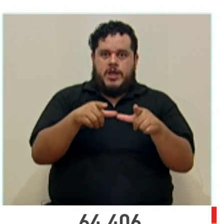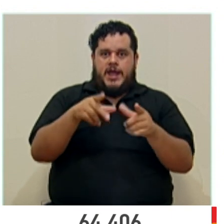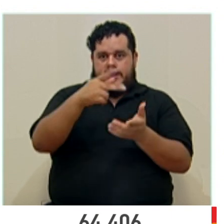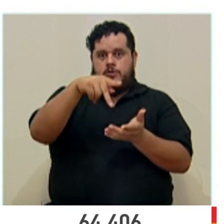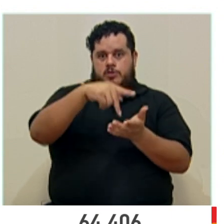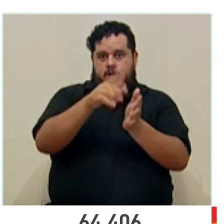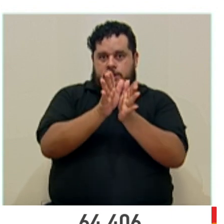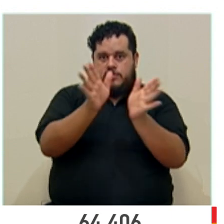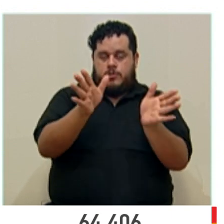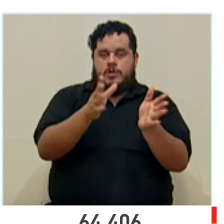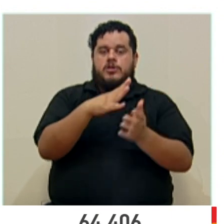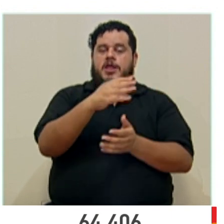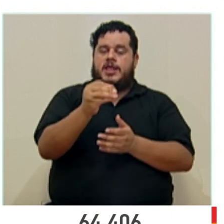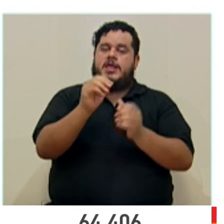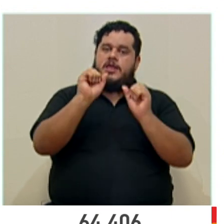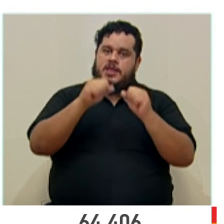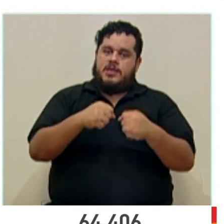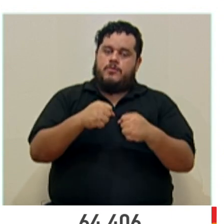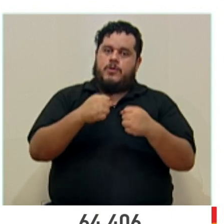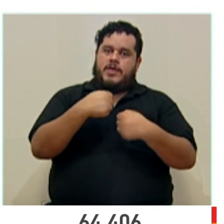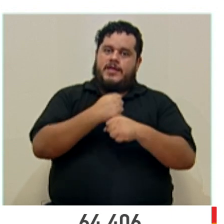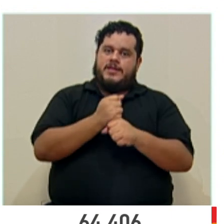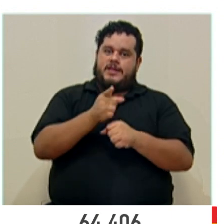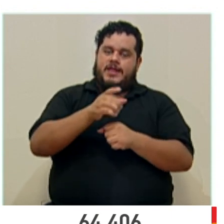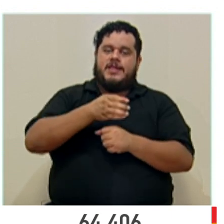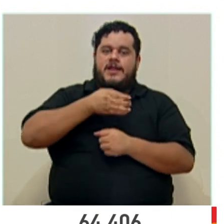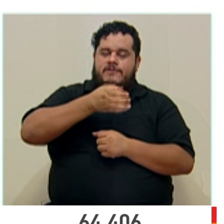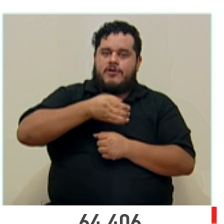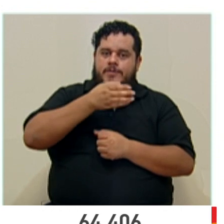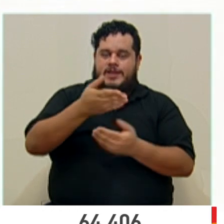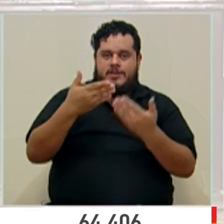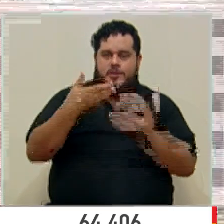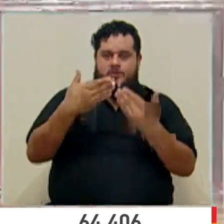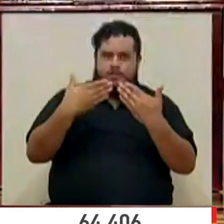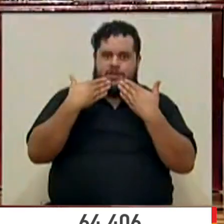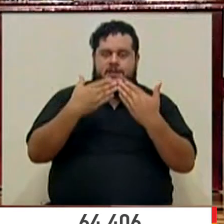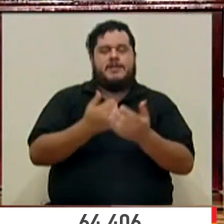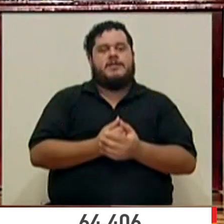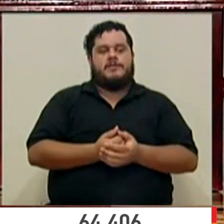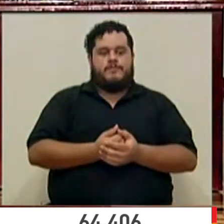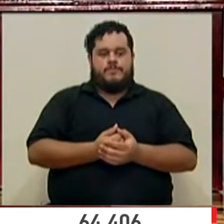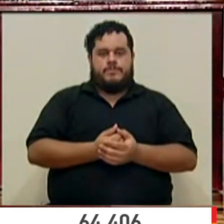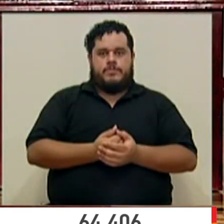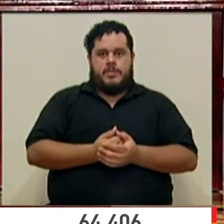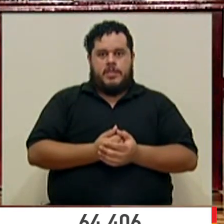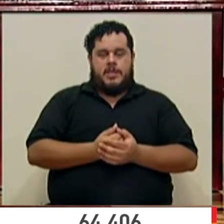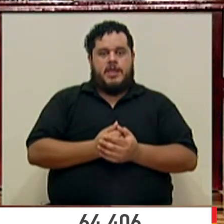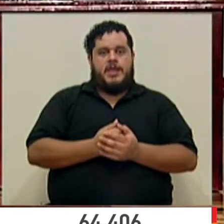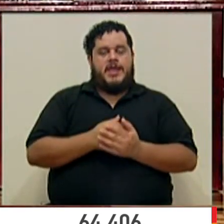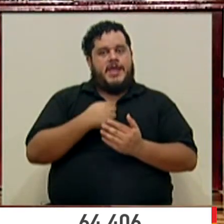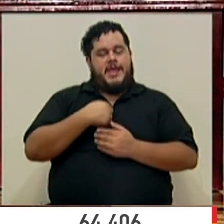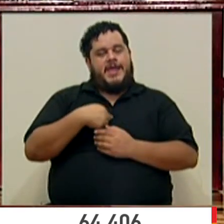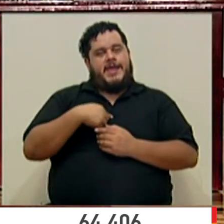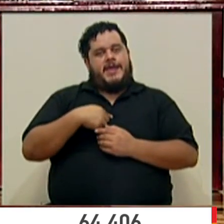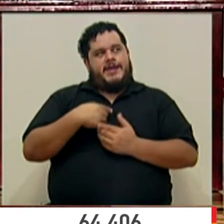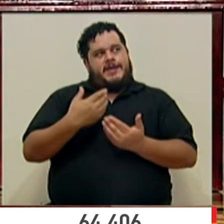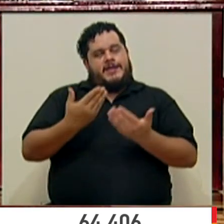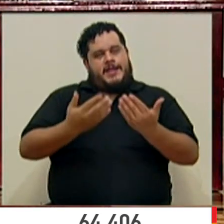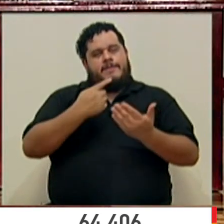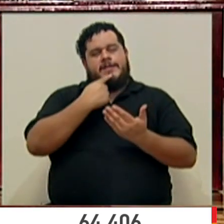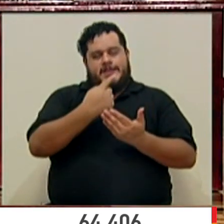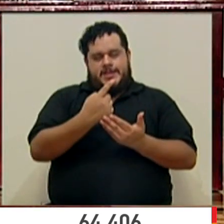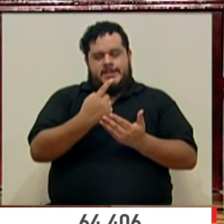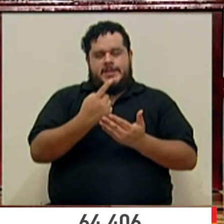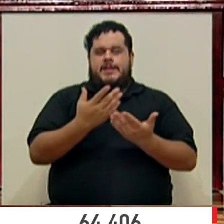prevención y, por ende, pueda ser emitida esa recomendación. Muchas gracias. Señalar que